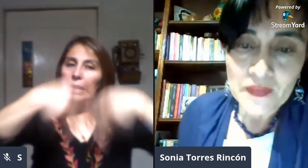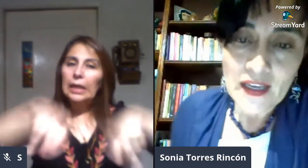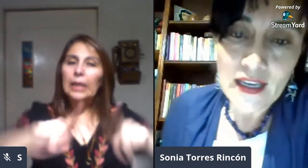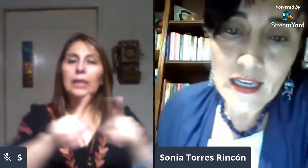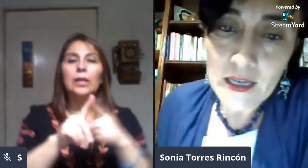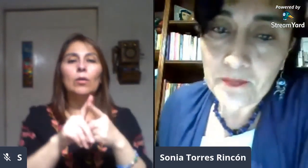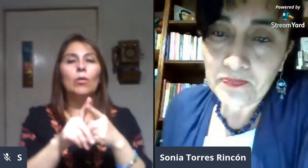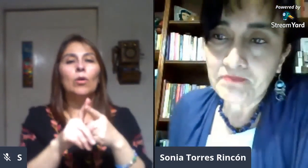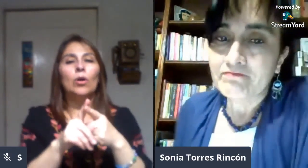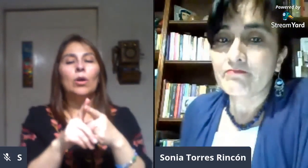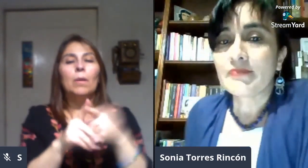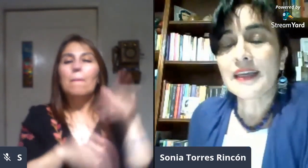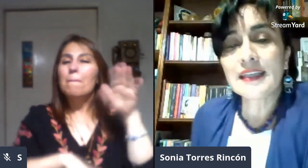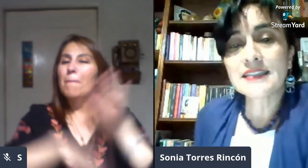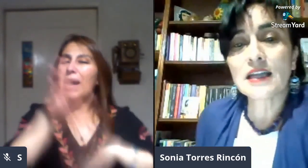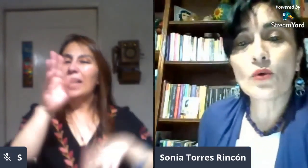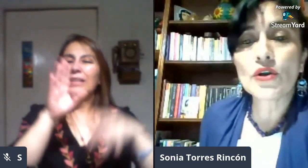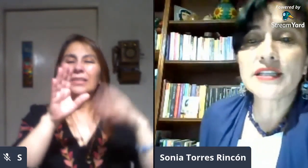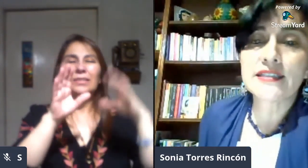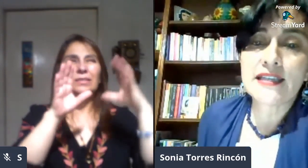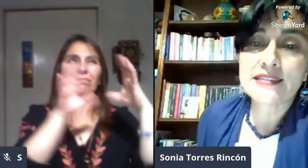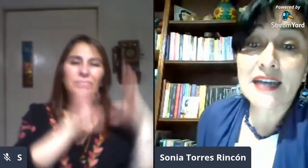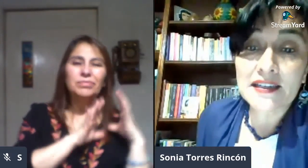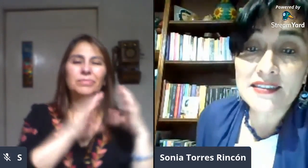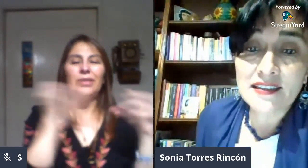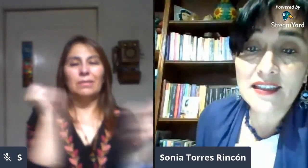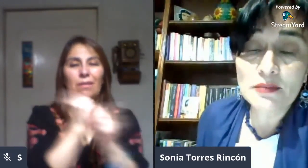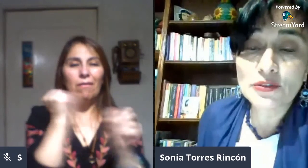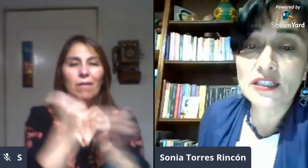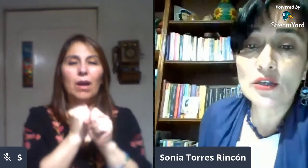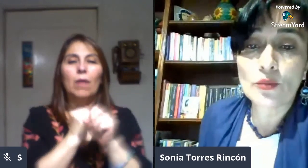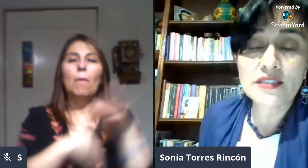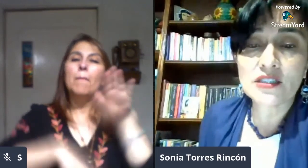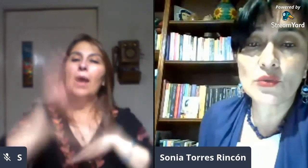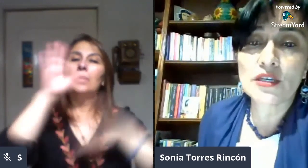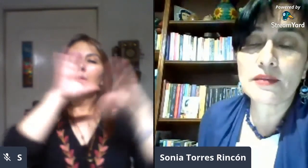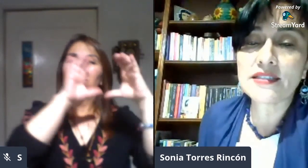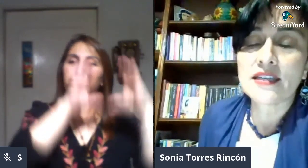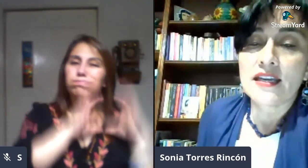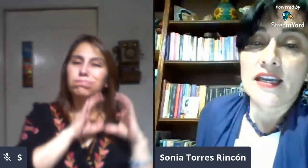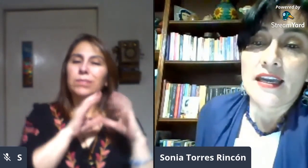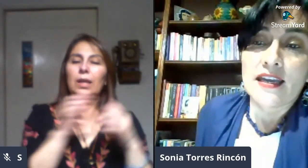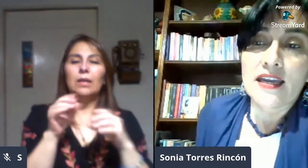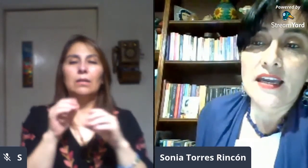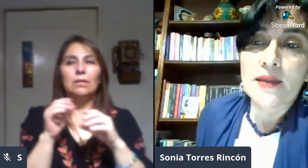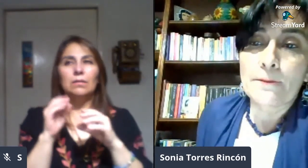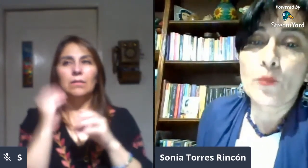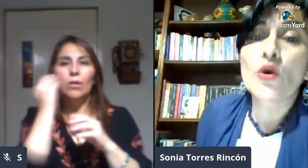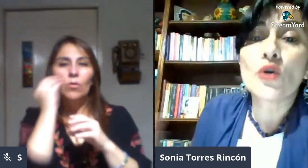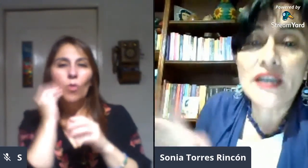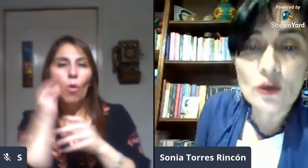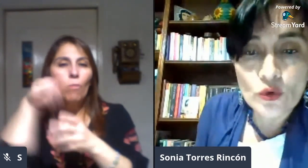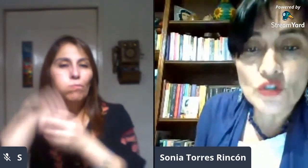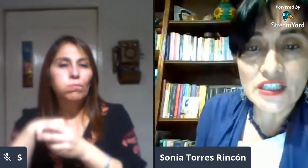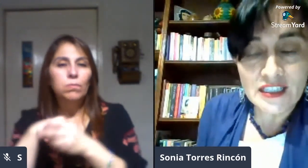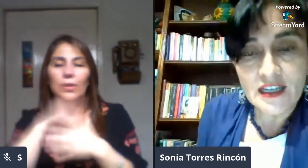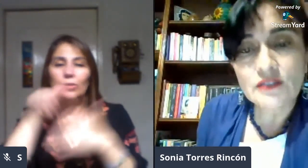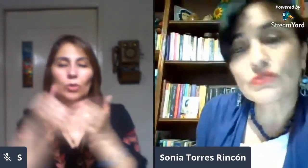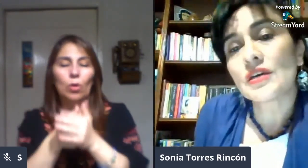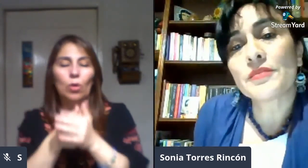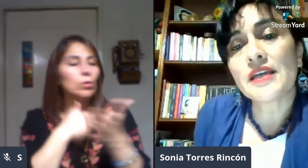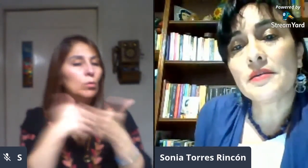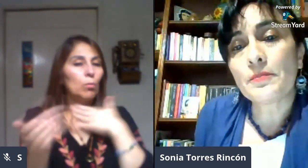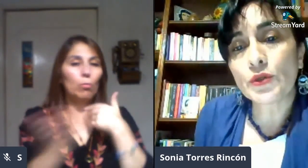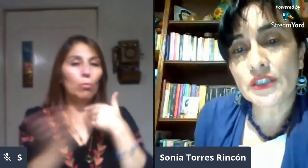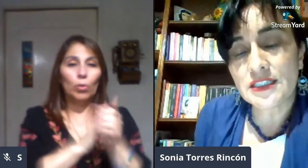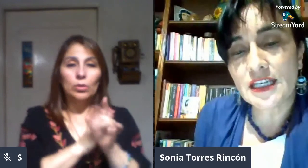recarga en las labores, en las cargas que tenemos en lo doméstico y demás, pudo en algunos